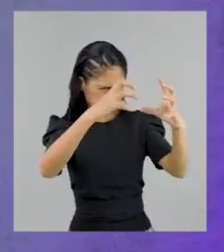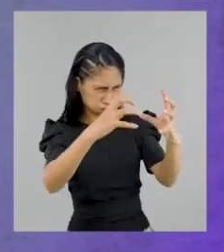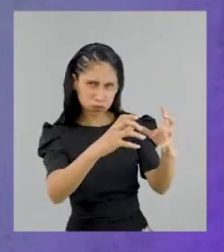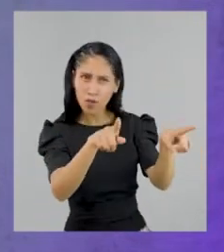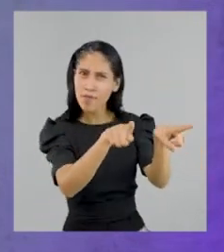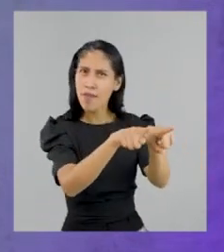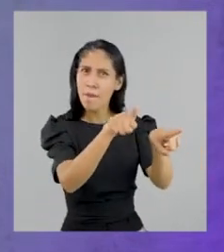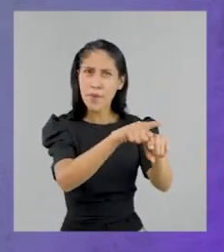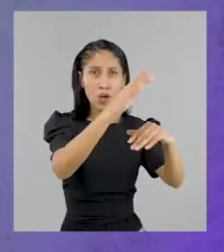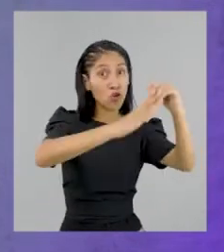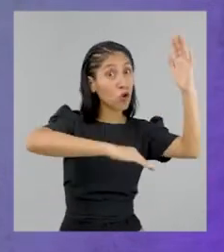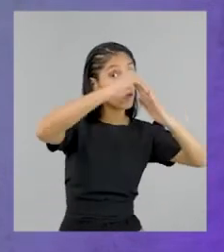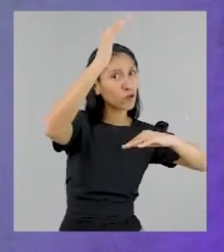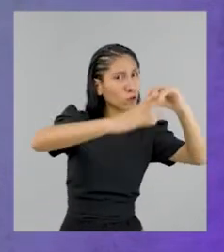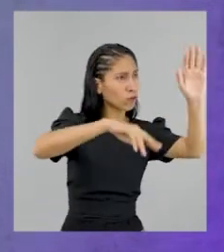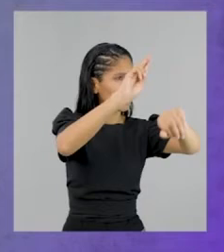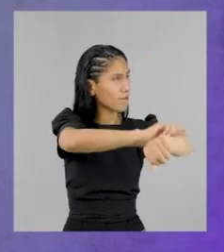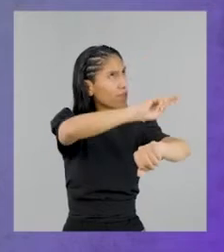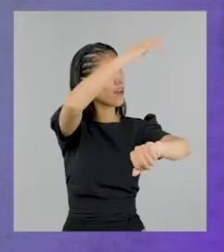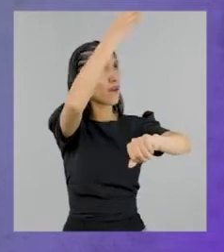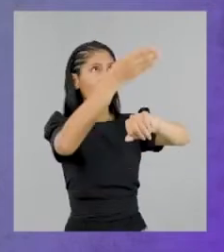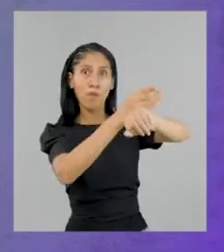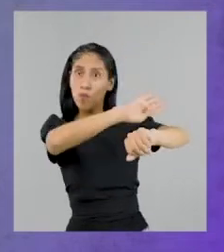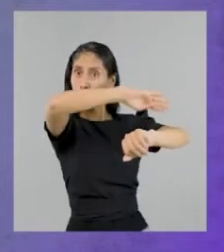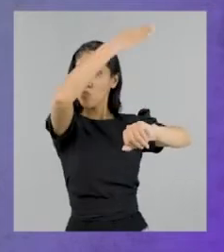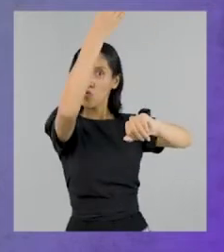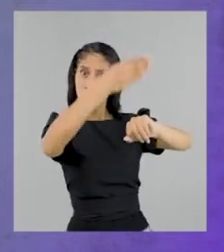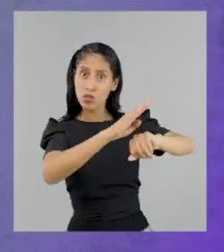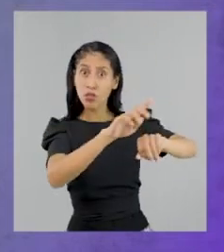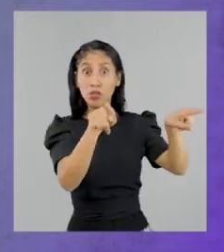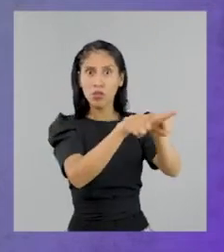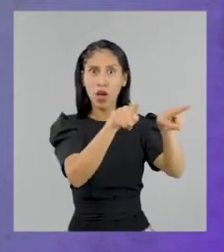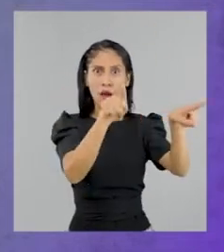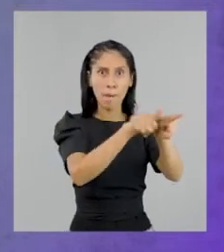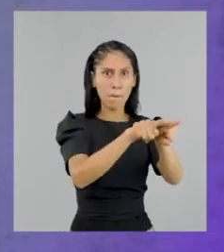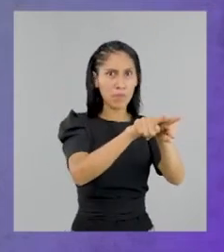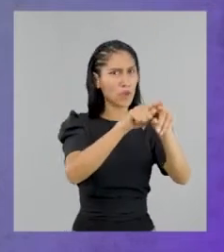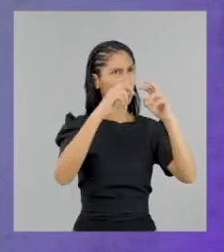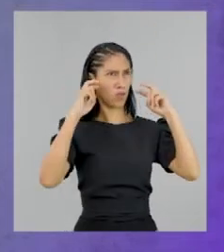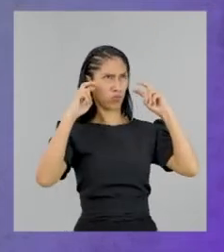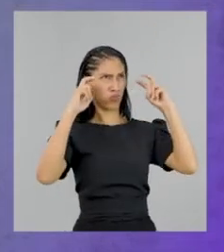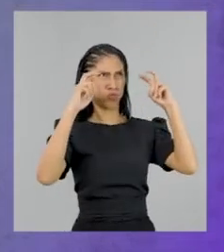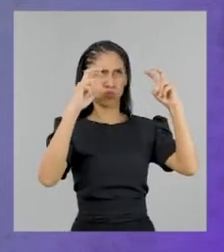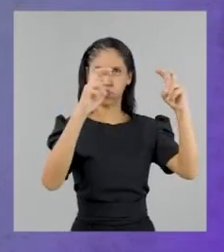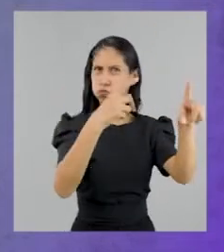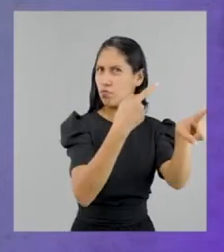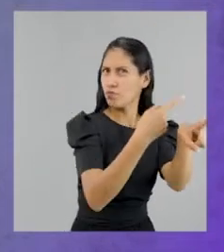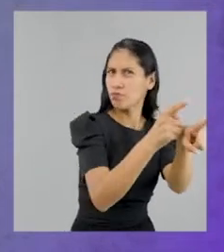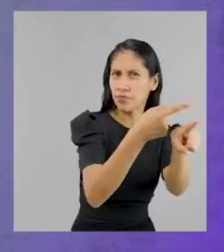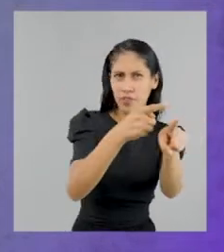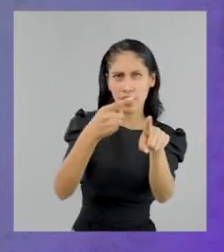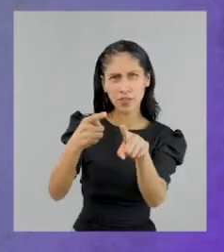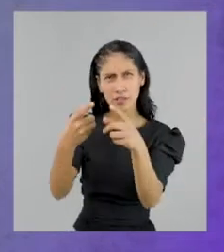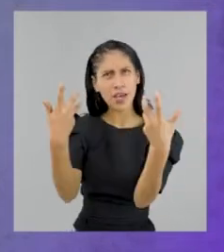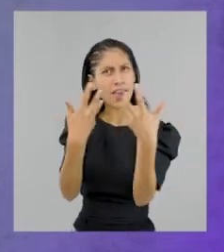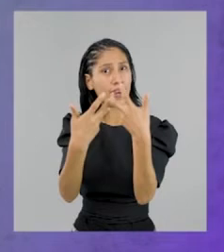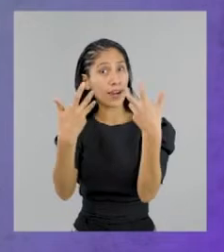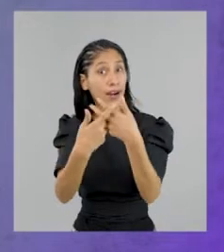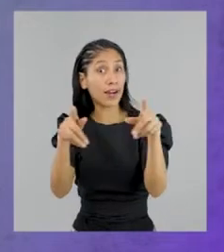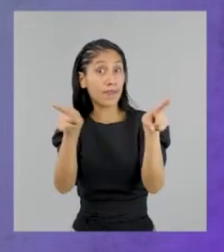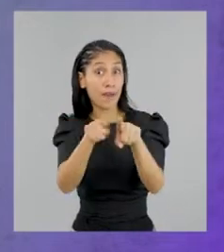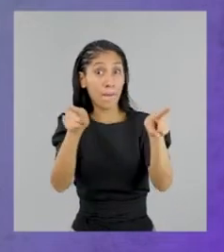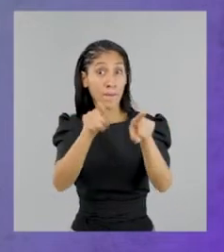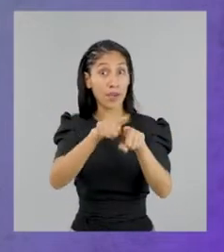de planos, construcción de puentes, de túneles, canalizaciones, etc. Se aplica en